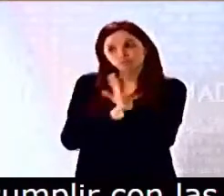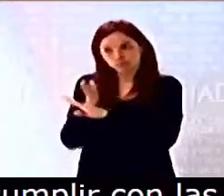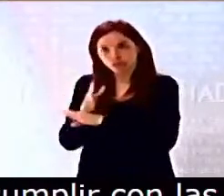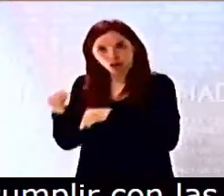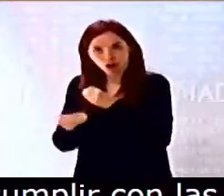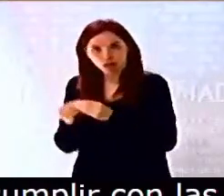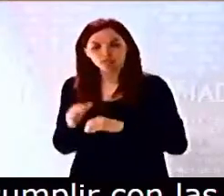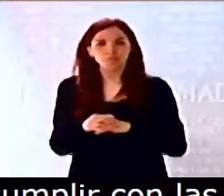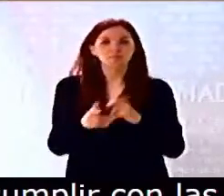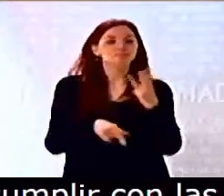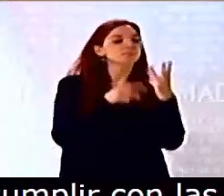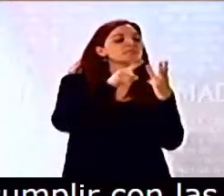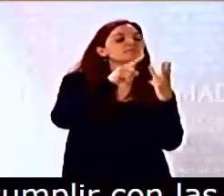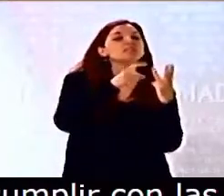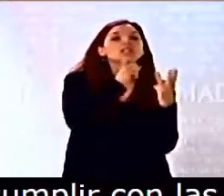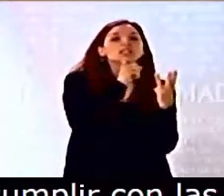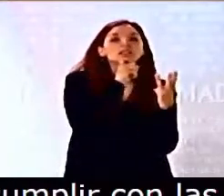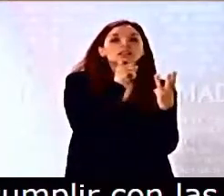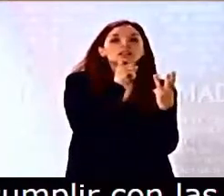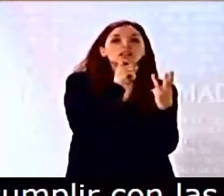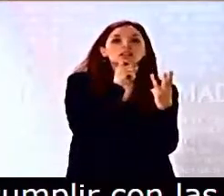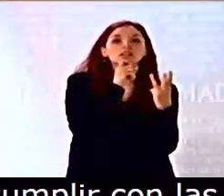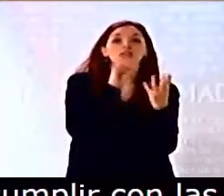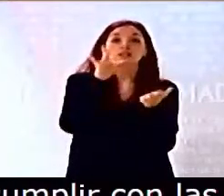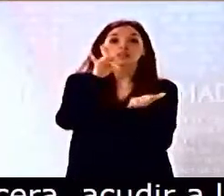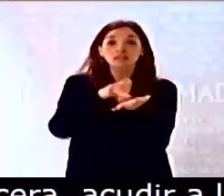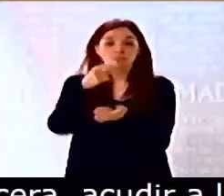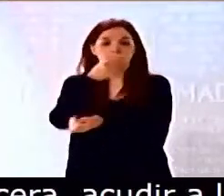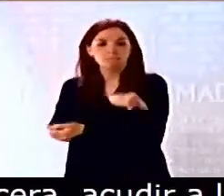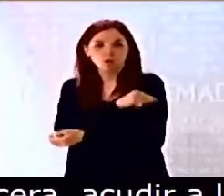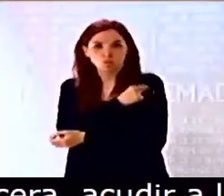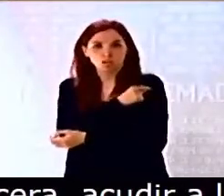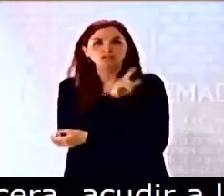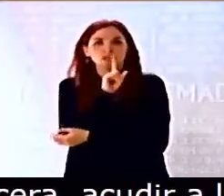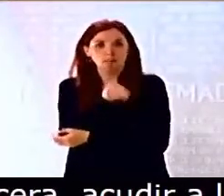Y tercera, acudir a los actos de vacunación.